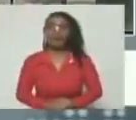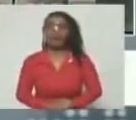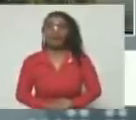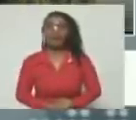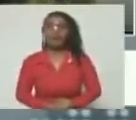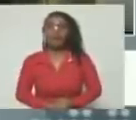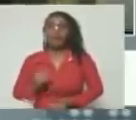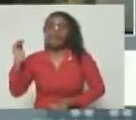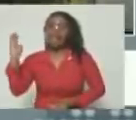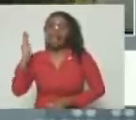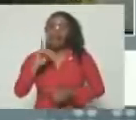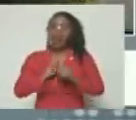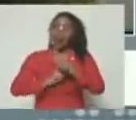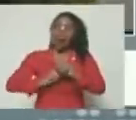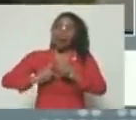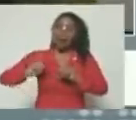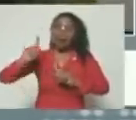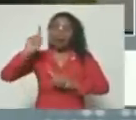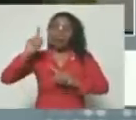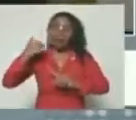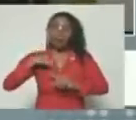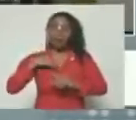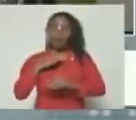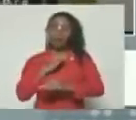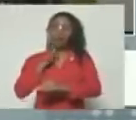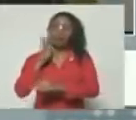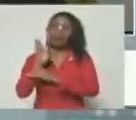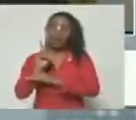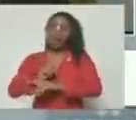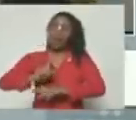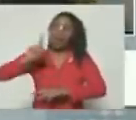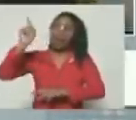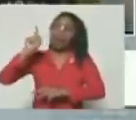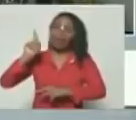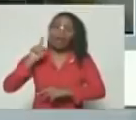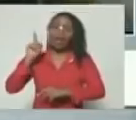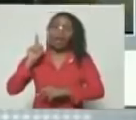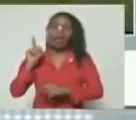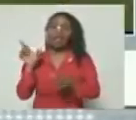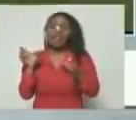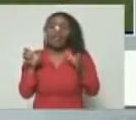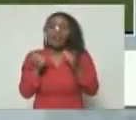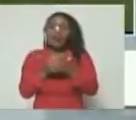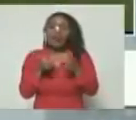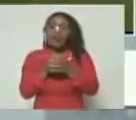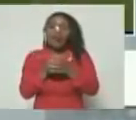Y vinimos desde arriba, desde el sector ahí, arriba. Ahí tenían trincheras.